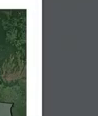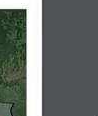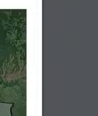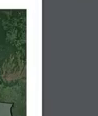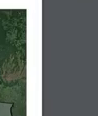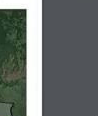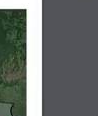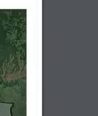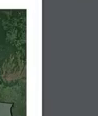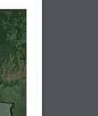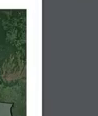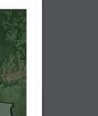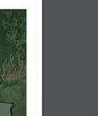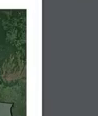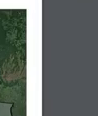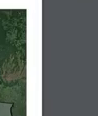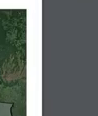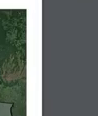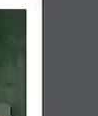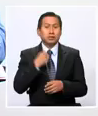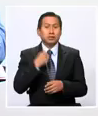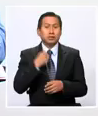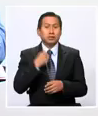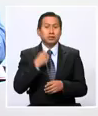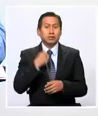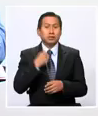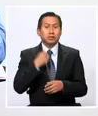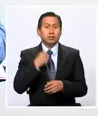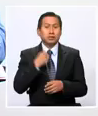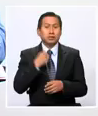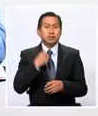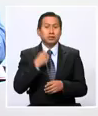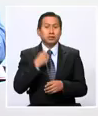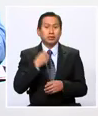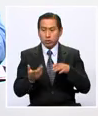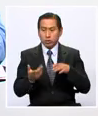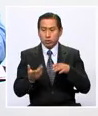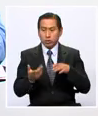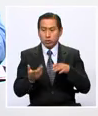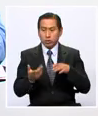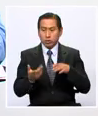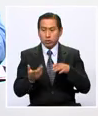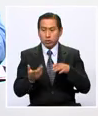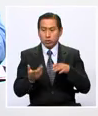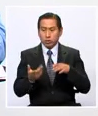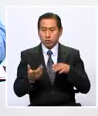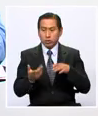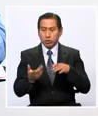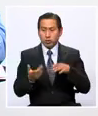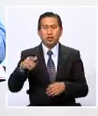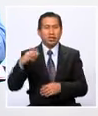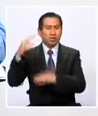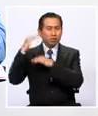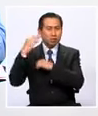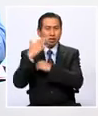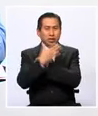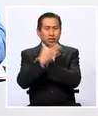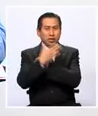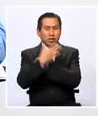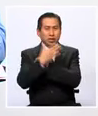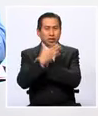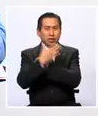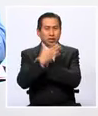por ciento lamentamos el deceso de un paciente del municipio la guardia masculino de